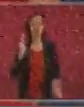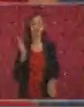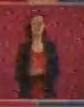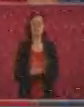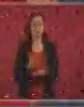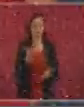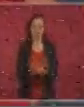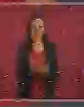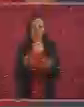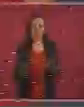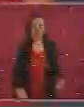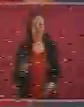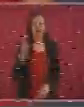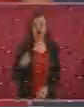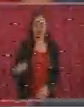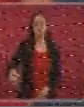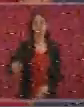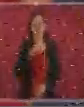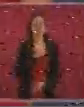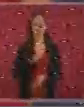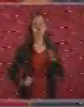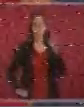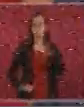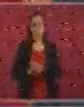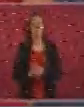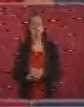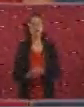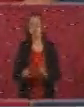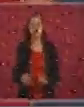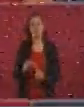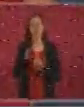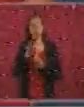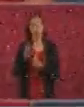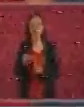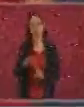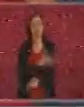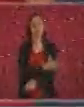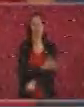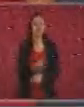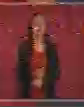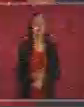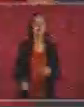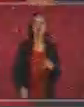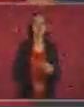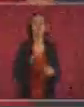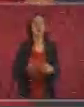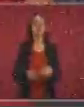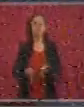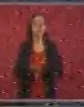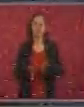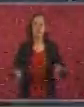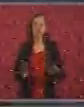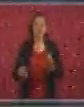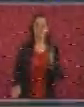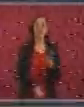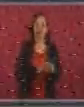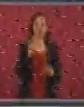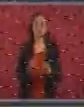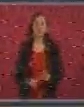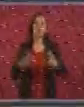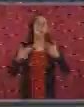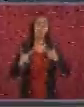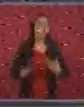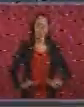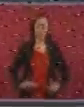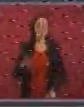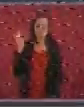Pública por haber intervenido o por omisión en el proceso electoral anterior. Yo no creo que se vayan a quedar con